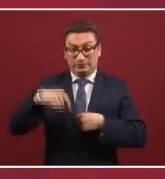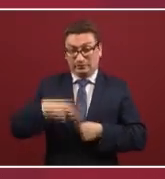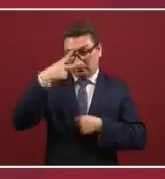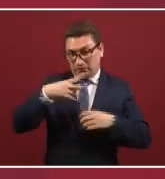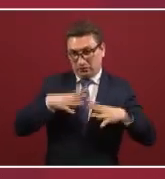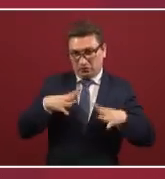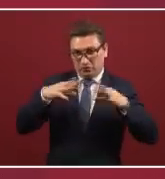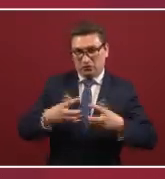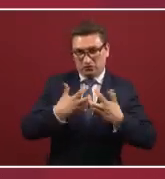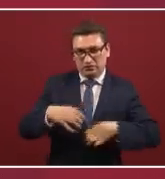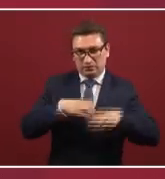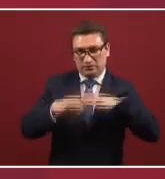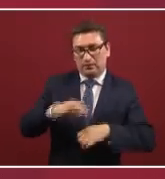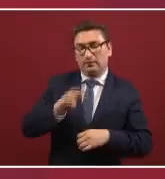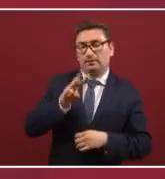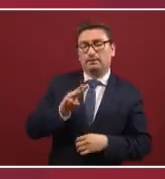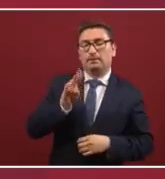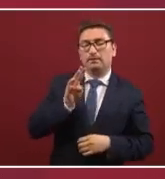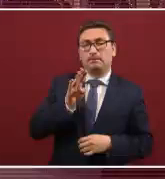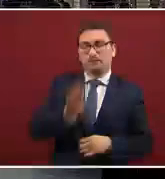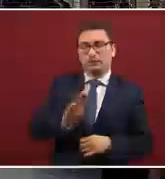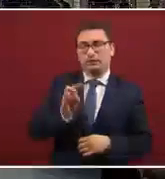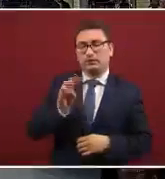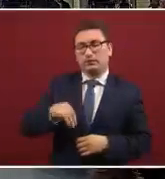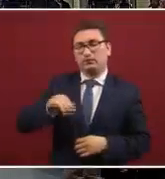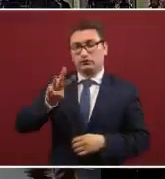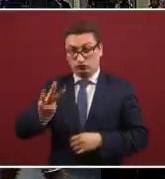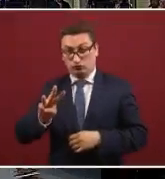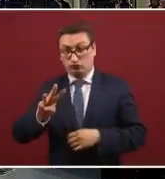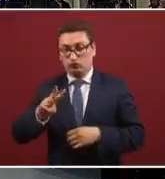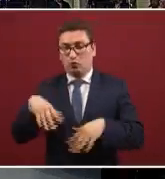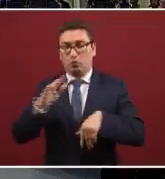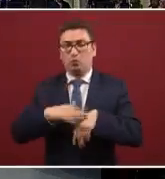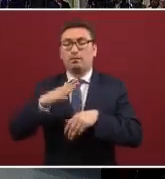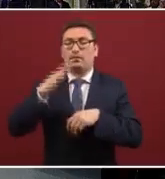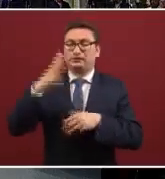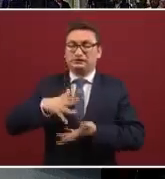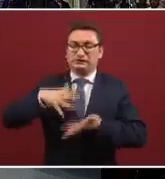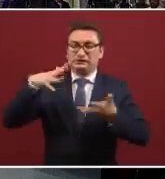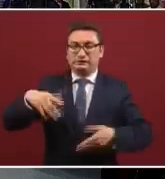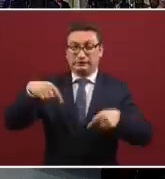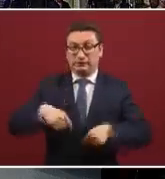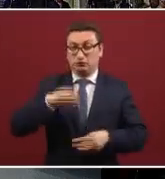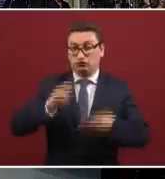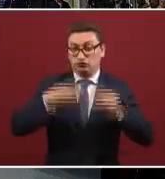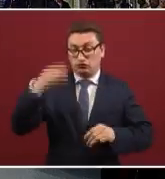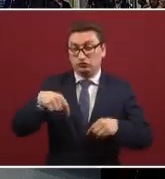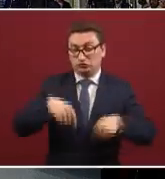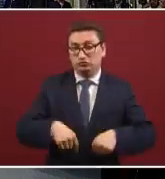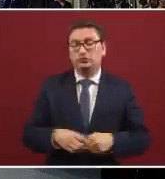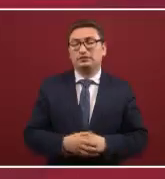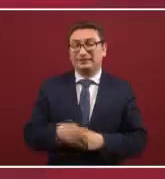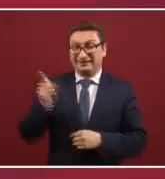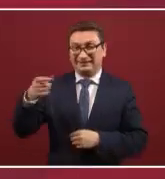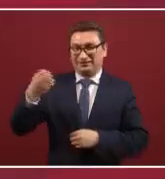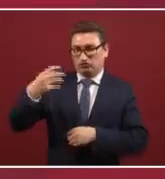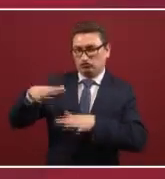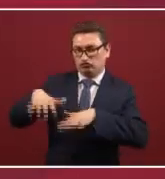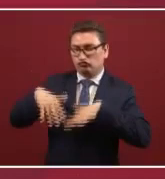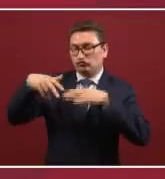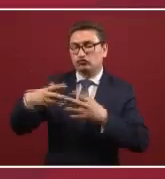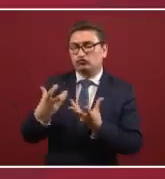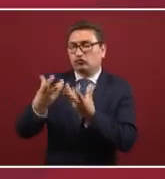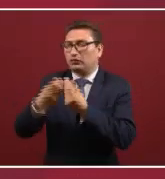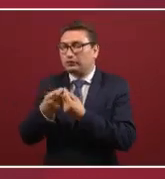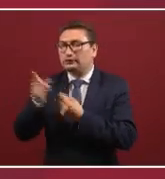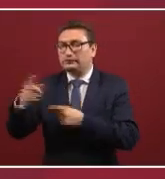importante, es una de las plantas más grandes que tienen en el mundo. Y lo que percibí en esta conferencia es un mensaje muy positivo.